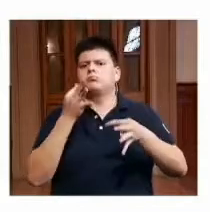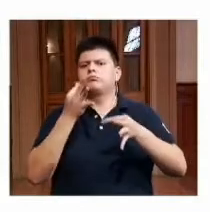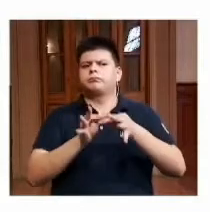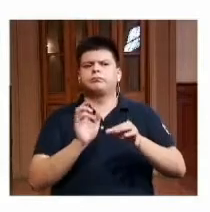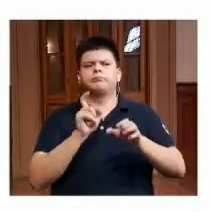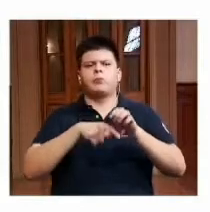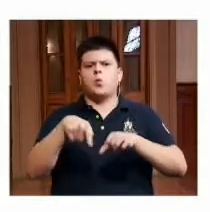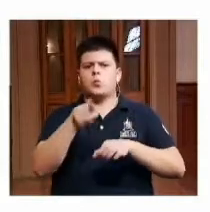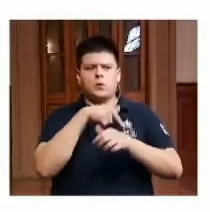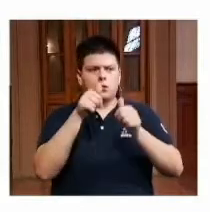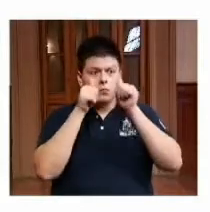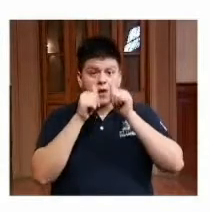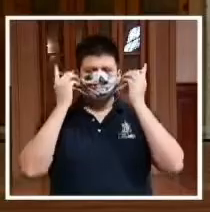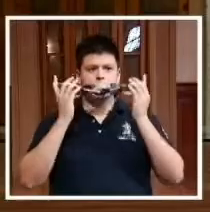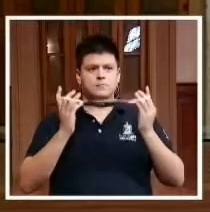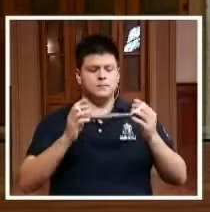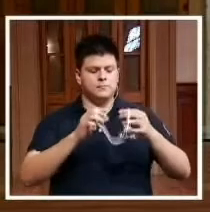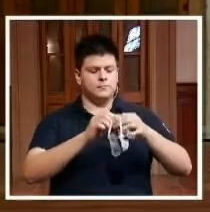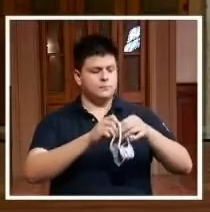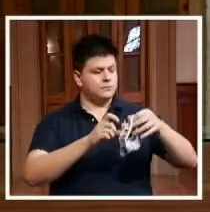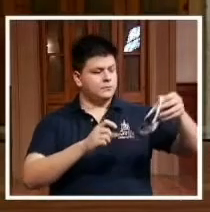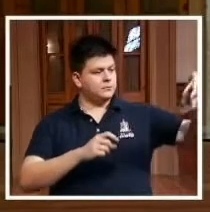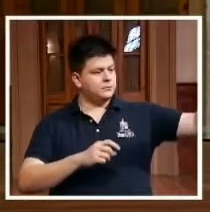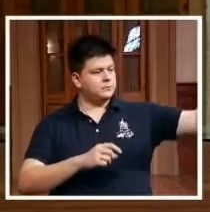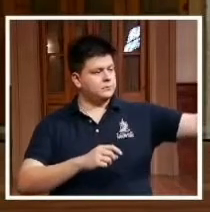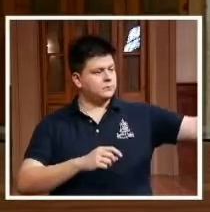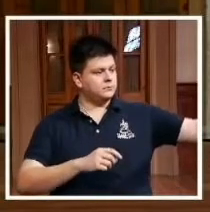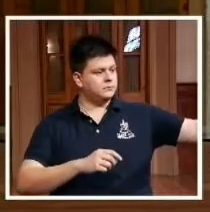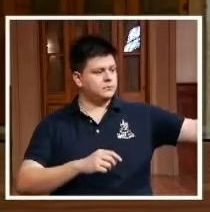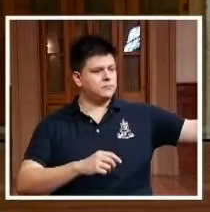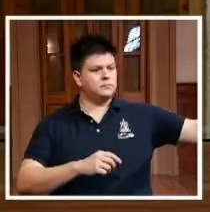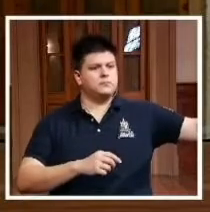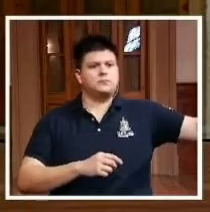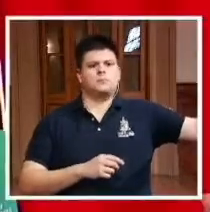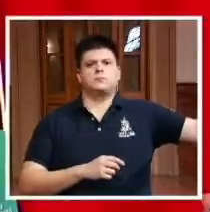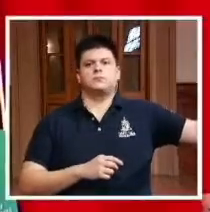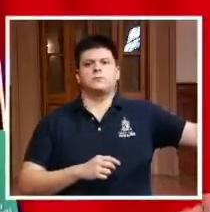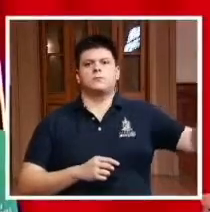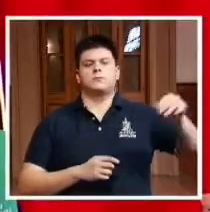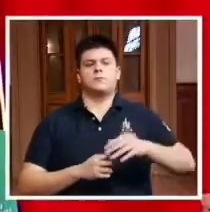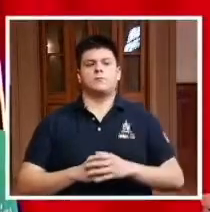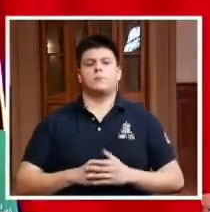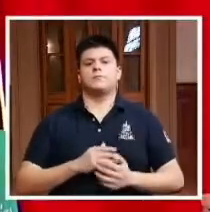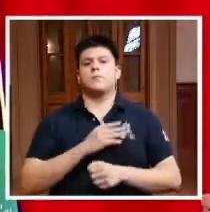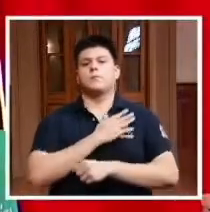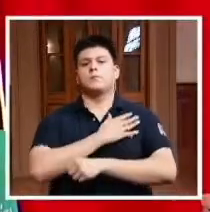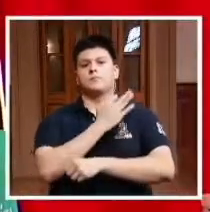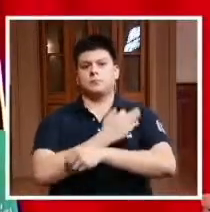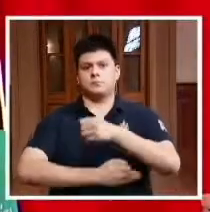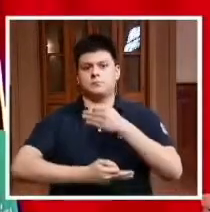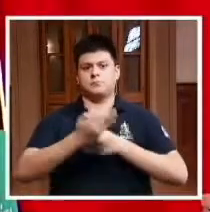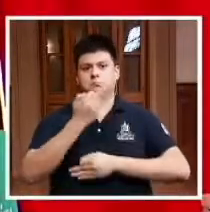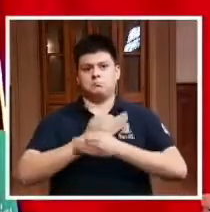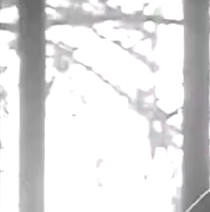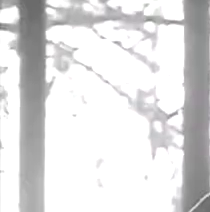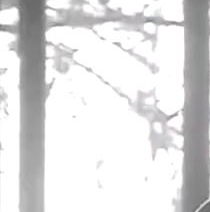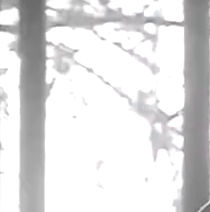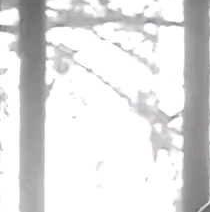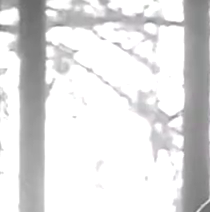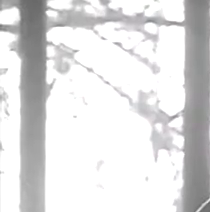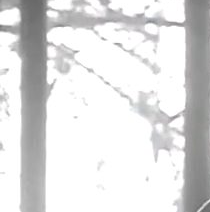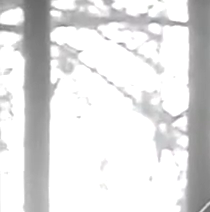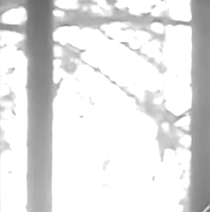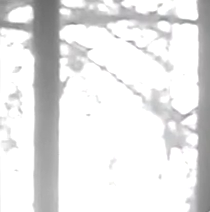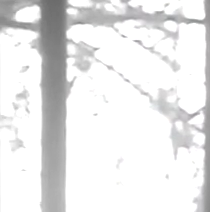no se dejen extorsionar el secretario de salud manuel de la boca vasos trans o una alerta sobre un grupo de personas que